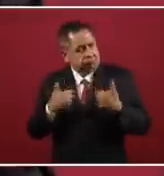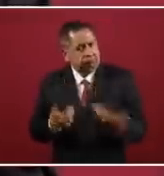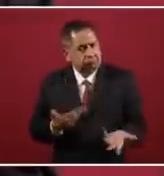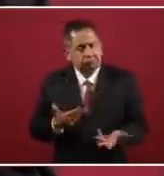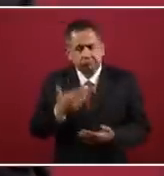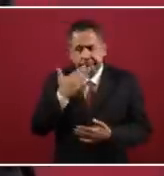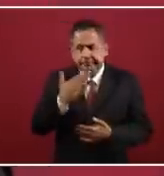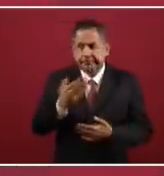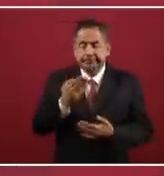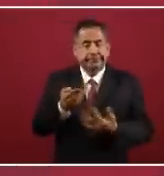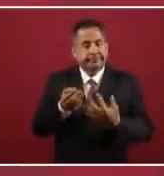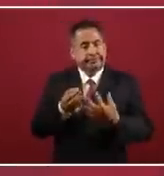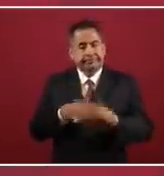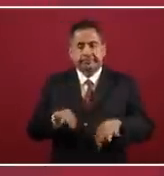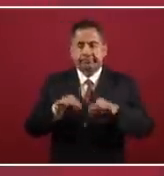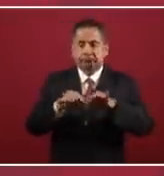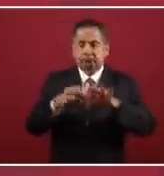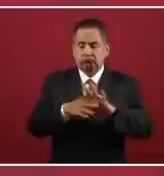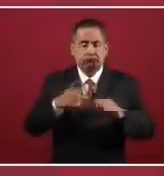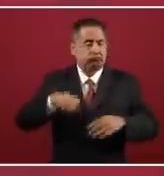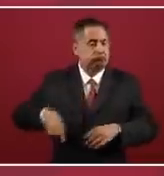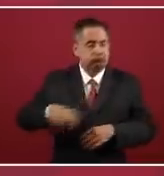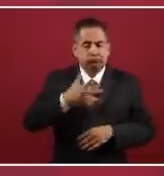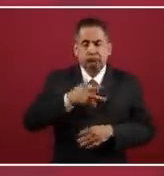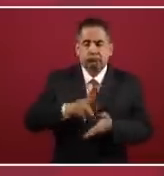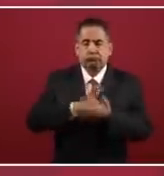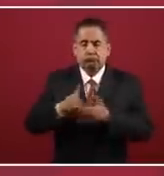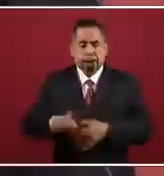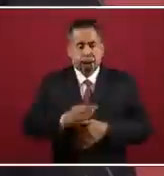implique también el derecho de réplica.